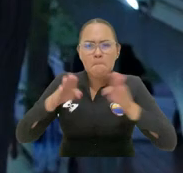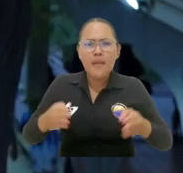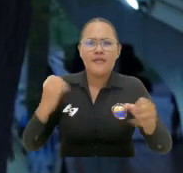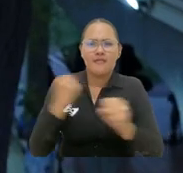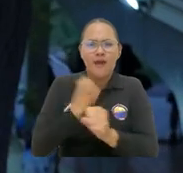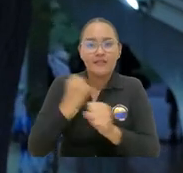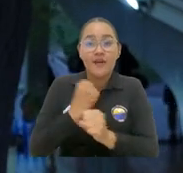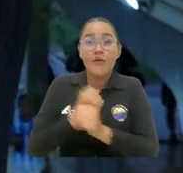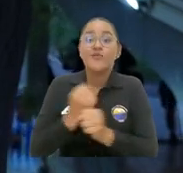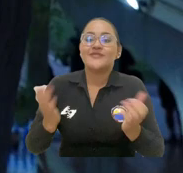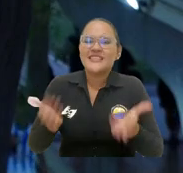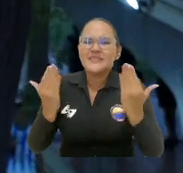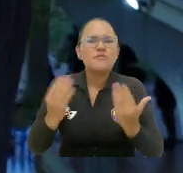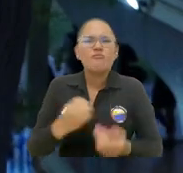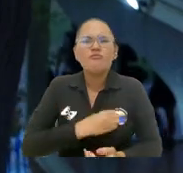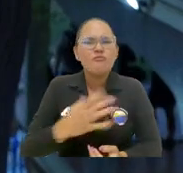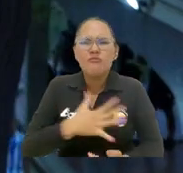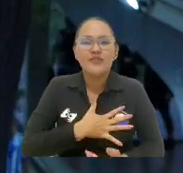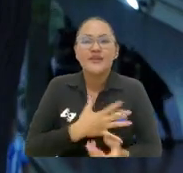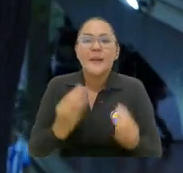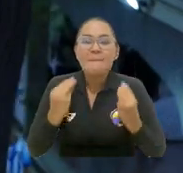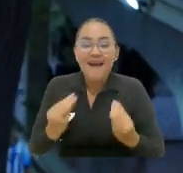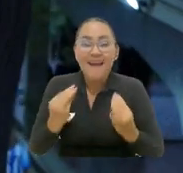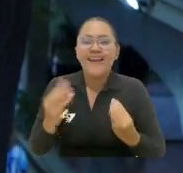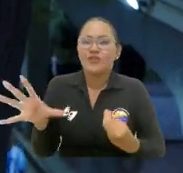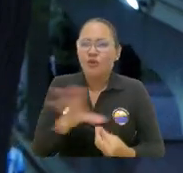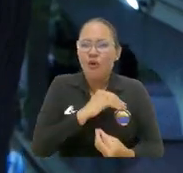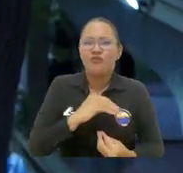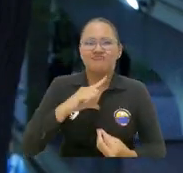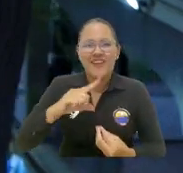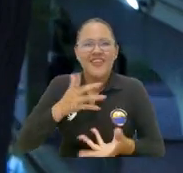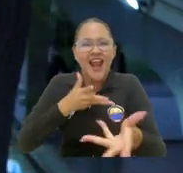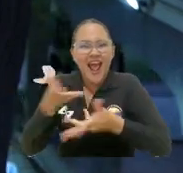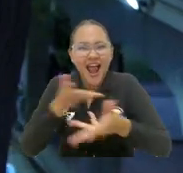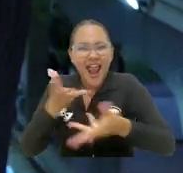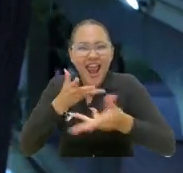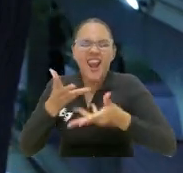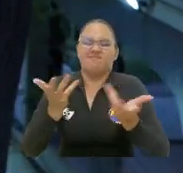Esta mesa de trabajo es la oportunidad donde todos los líderes,